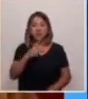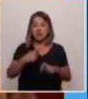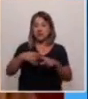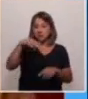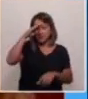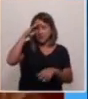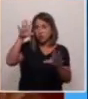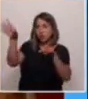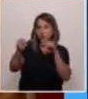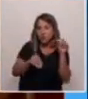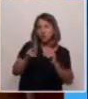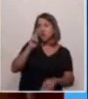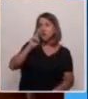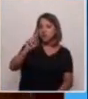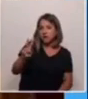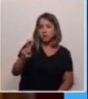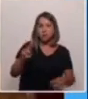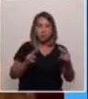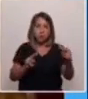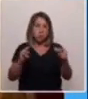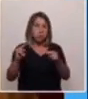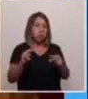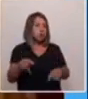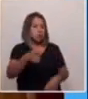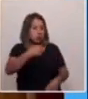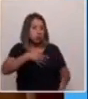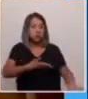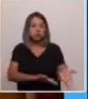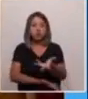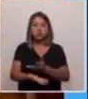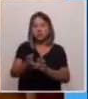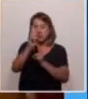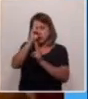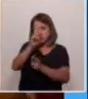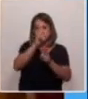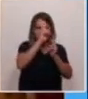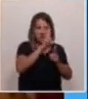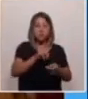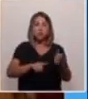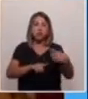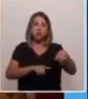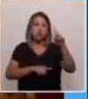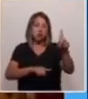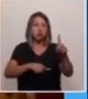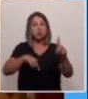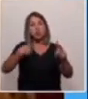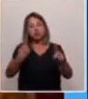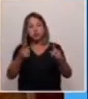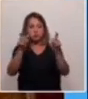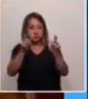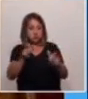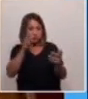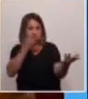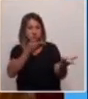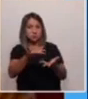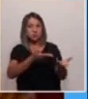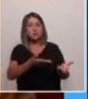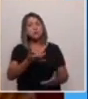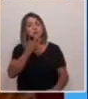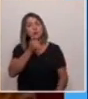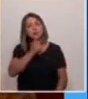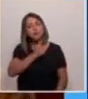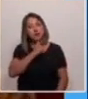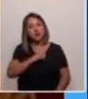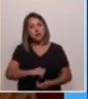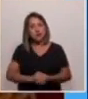país, vamos mirándonos los unos con los otros y vamos respetando al otro como legítimo otro. Eso es lo que nos ha faltado. ¿Y por qué nos falta?